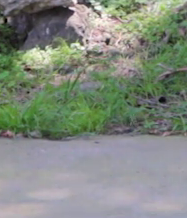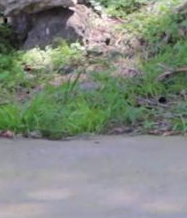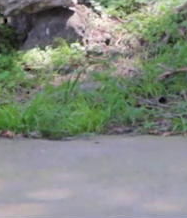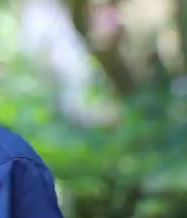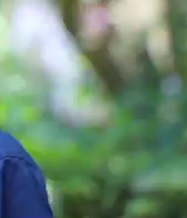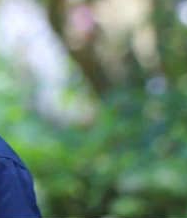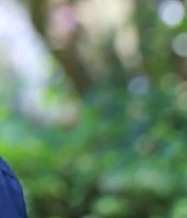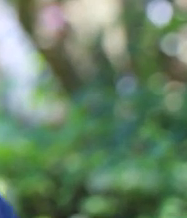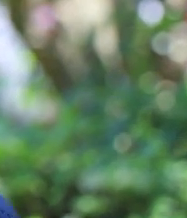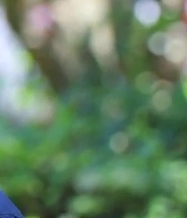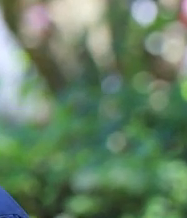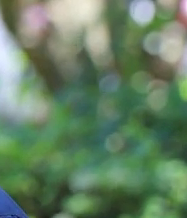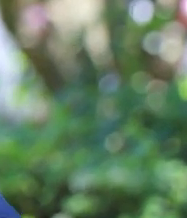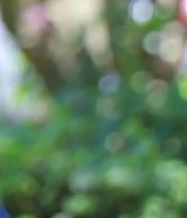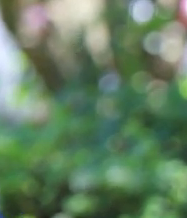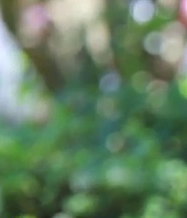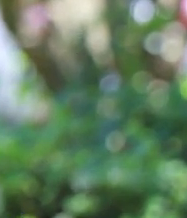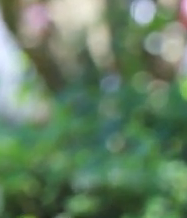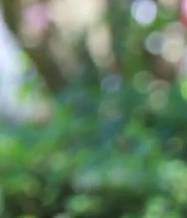bien, una más,